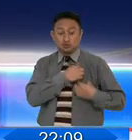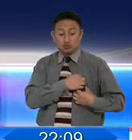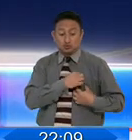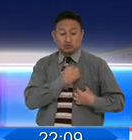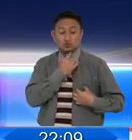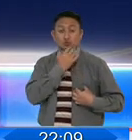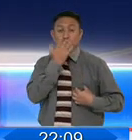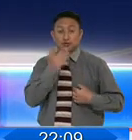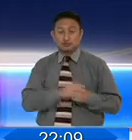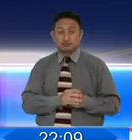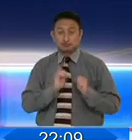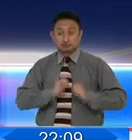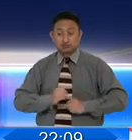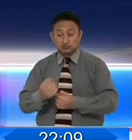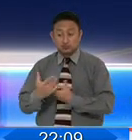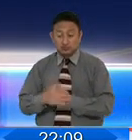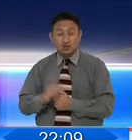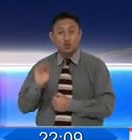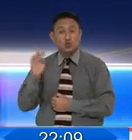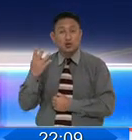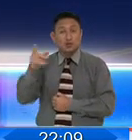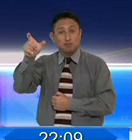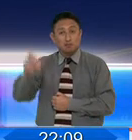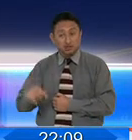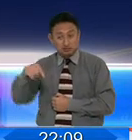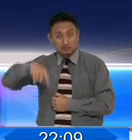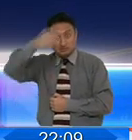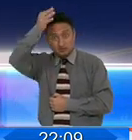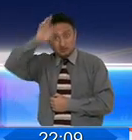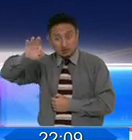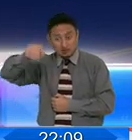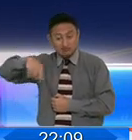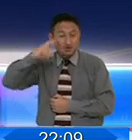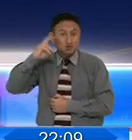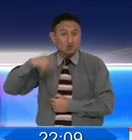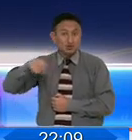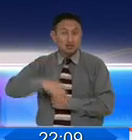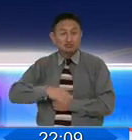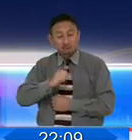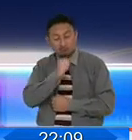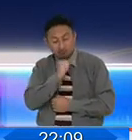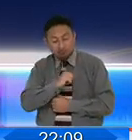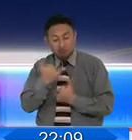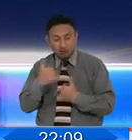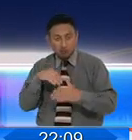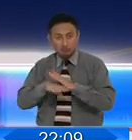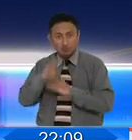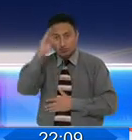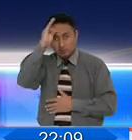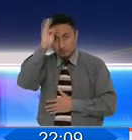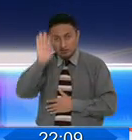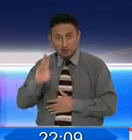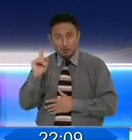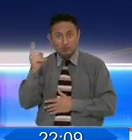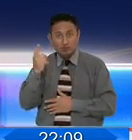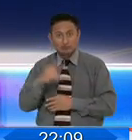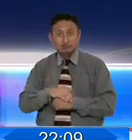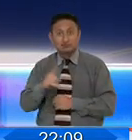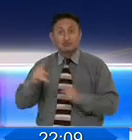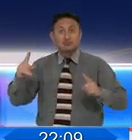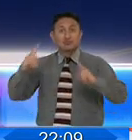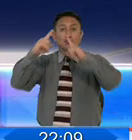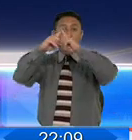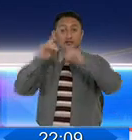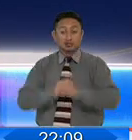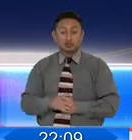Acabamos de ser informados de un cuarto caso confirmado en Francia. Es un turista anciano que ahora está hospitalizado en cuidados intensivos en París.